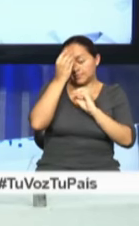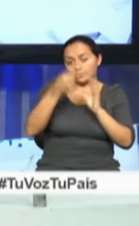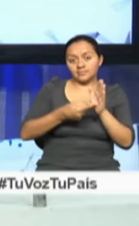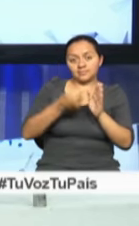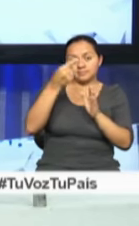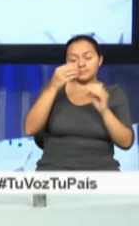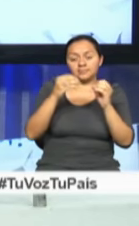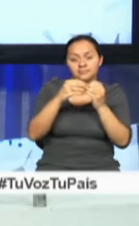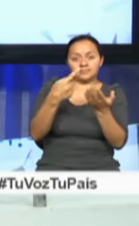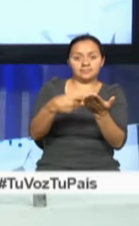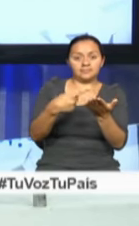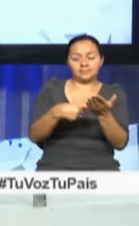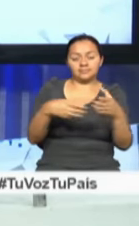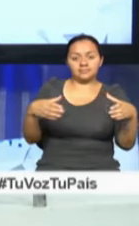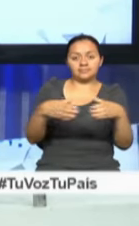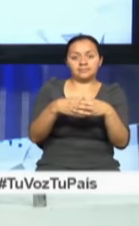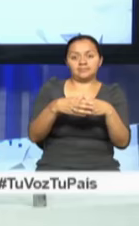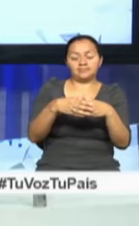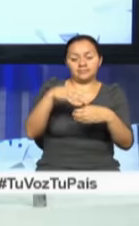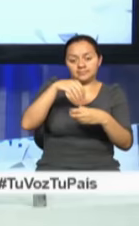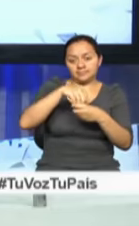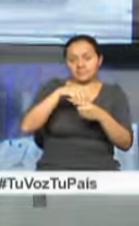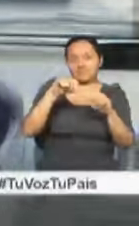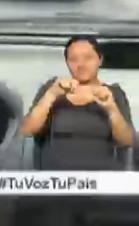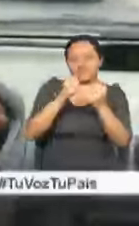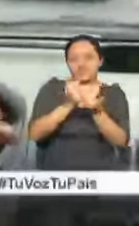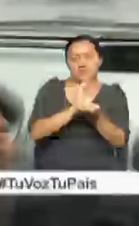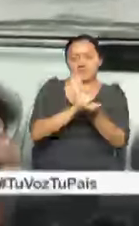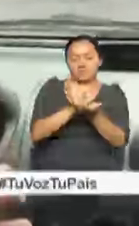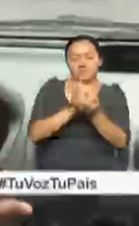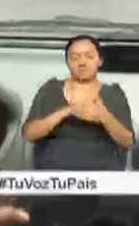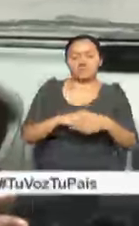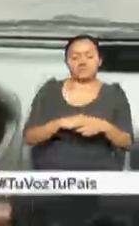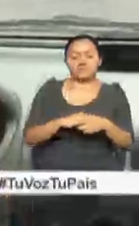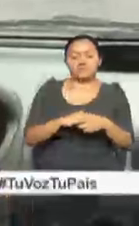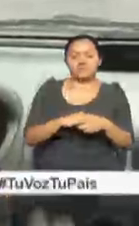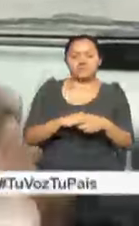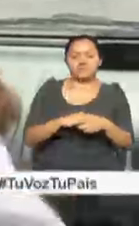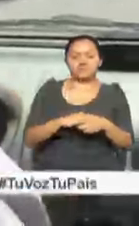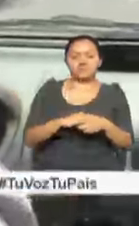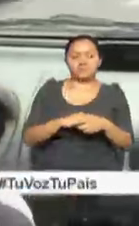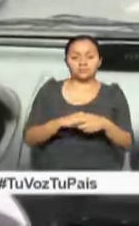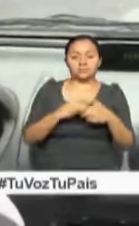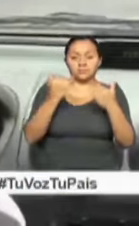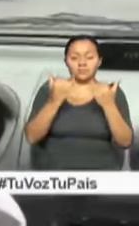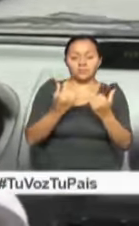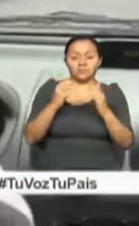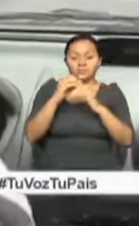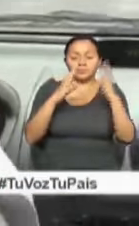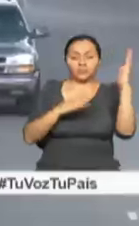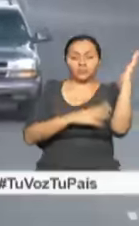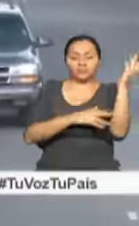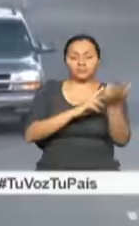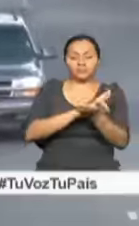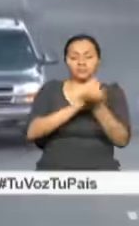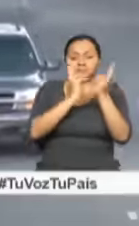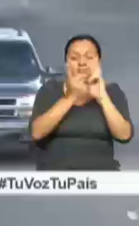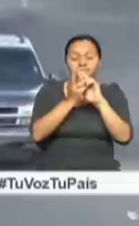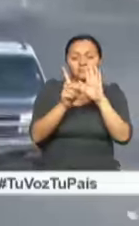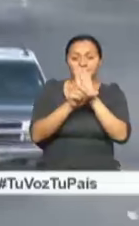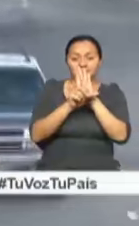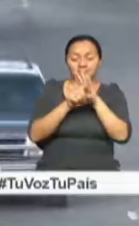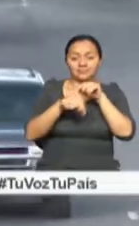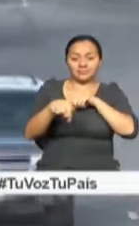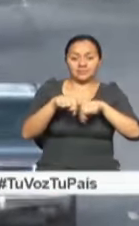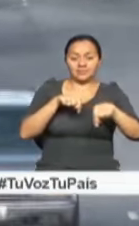posterior debate en el Pleno del Legislativo. Una vez expuestos los diferentes proyectos reformatorios a la Ley de Transporte Terrestre,